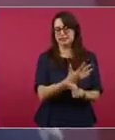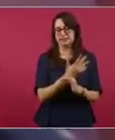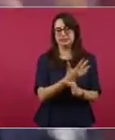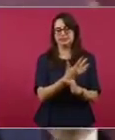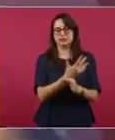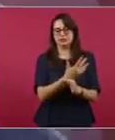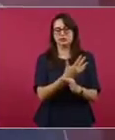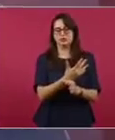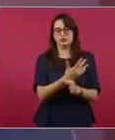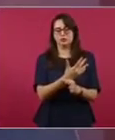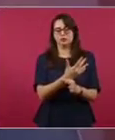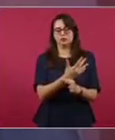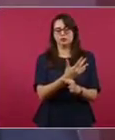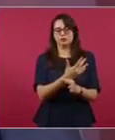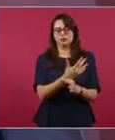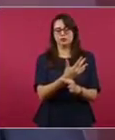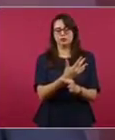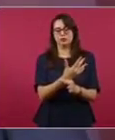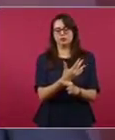ya viene llegado a un acuerdo con Fox.